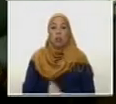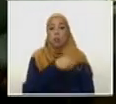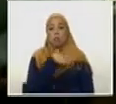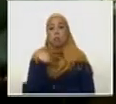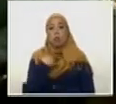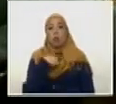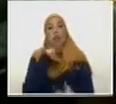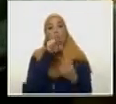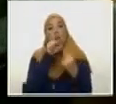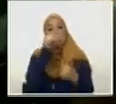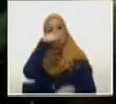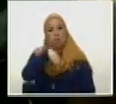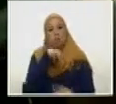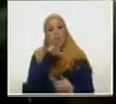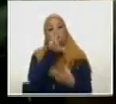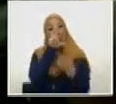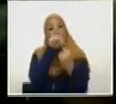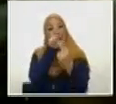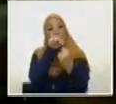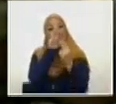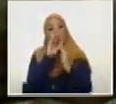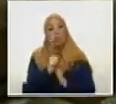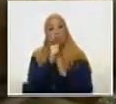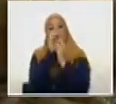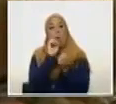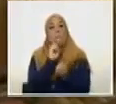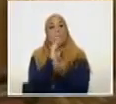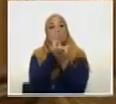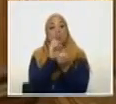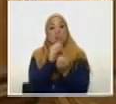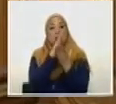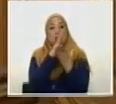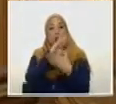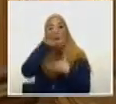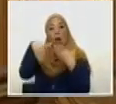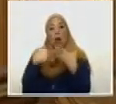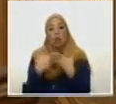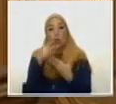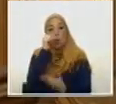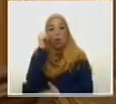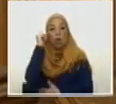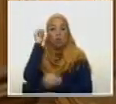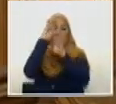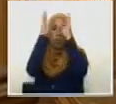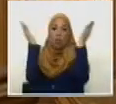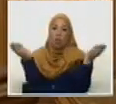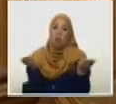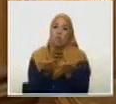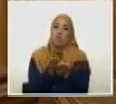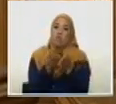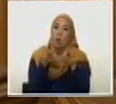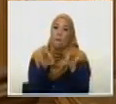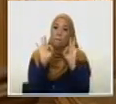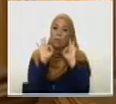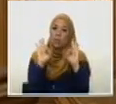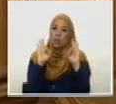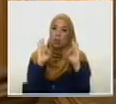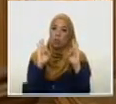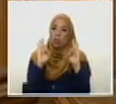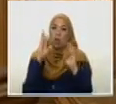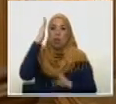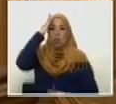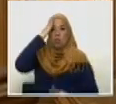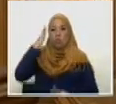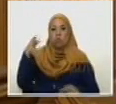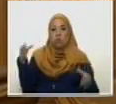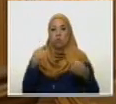y desde esta tribuna, compatriotas, dirigir un mensaje a todos los patriotas del mundo, especialmente a los militantes